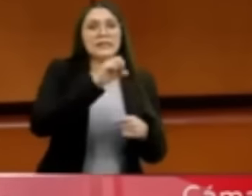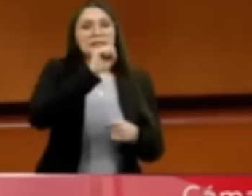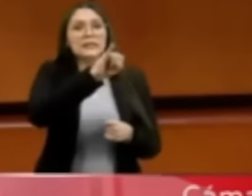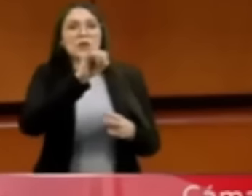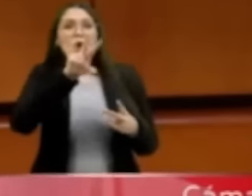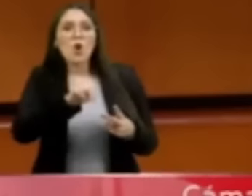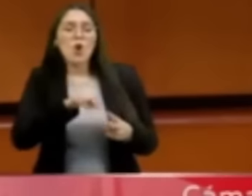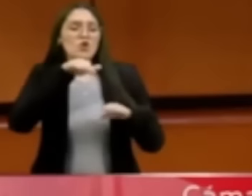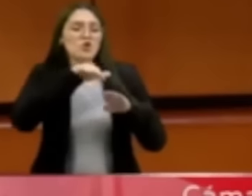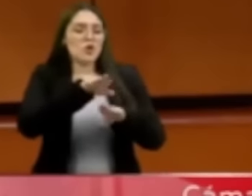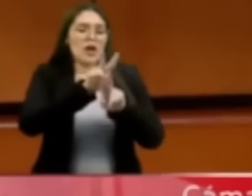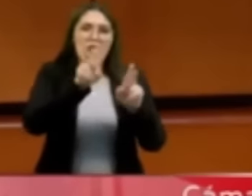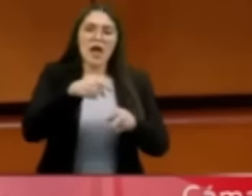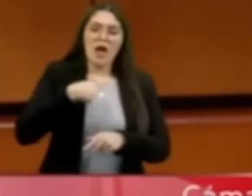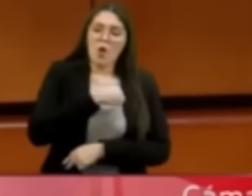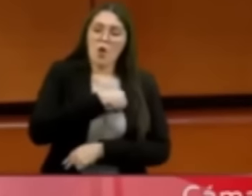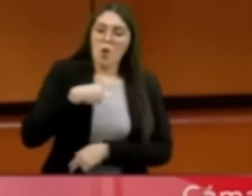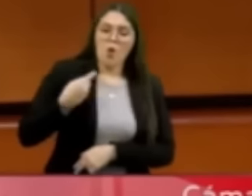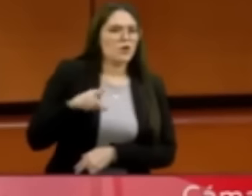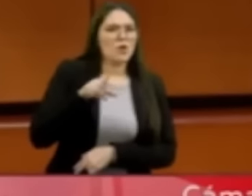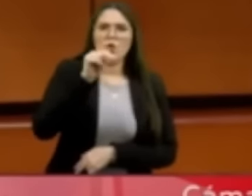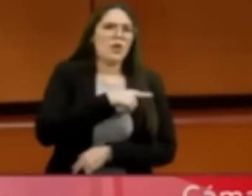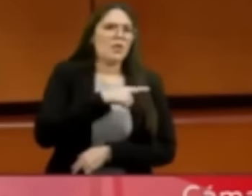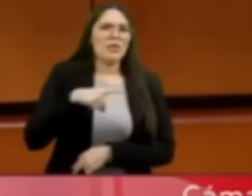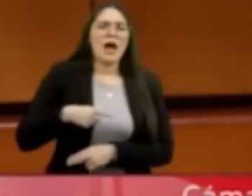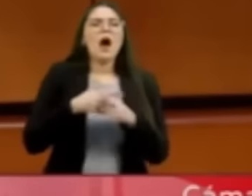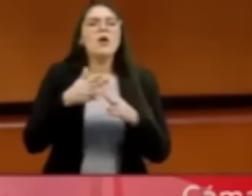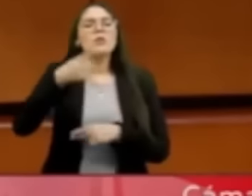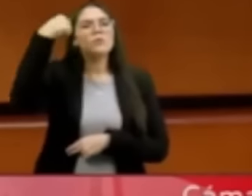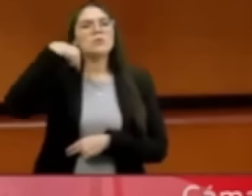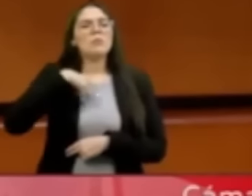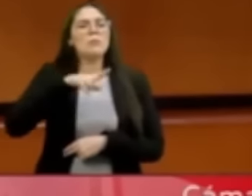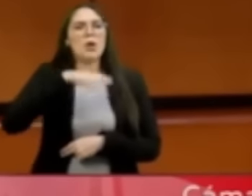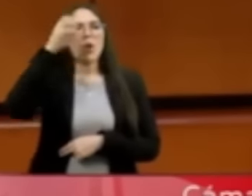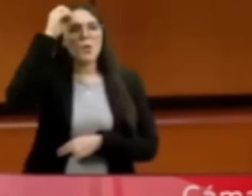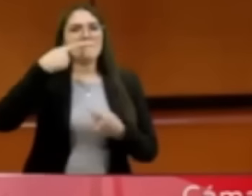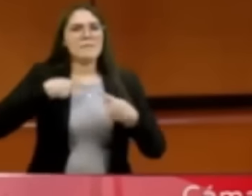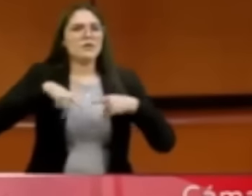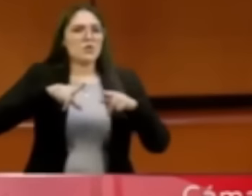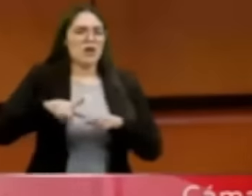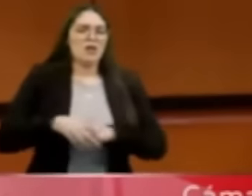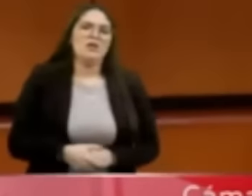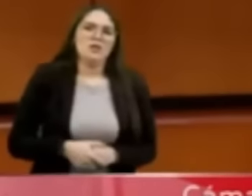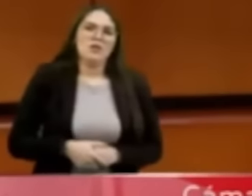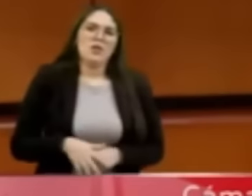que nosotros, en nuestra convicción, tengamos la certeza. Y quiero decir algo muy claro.